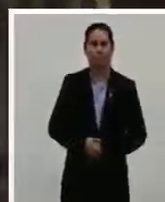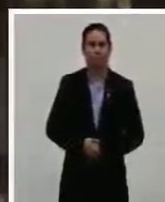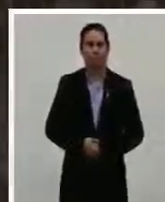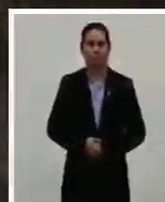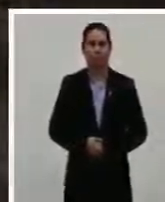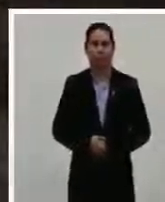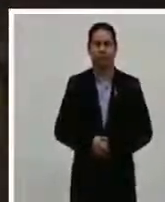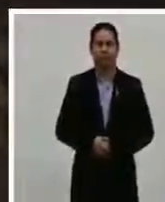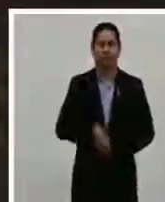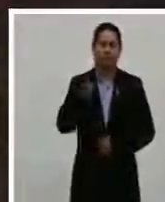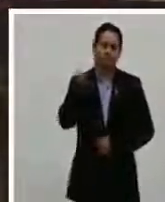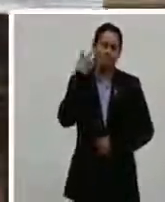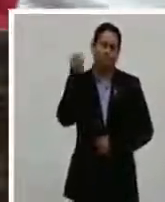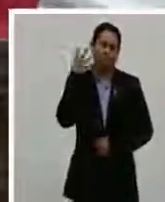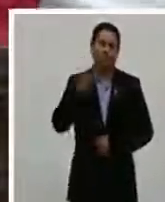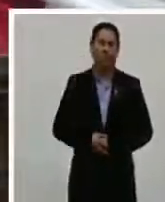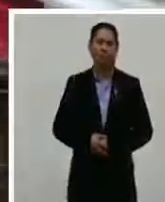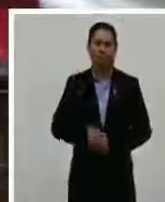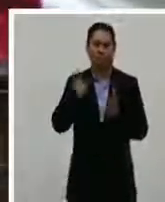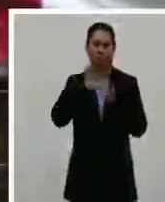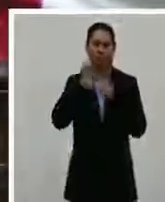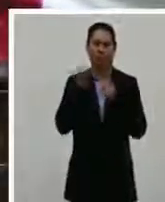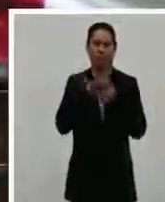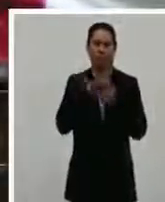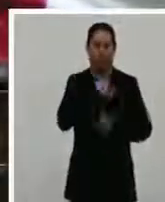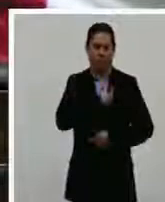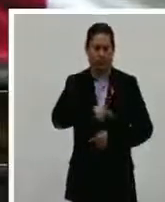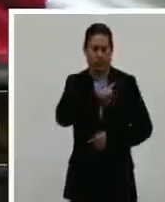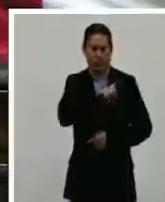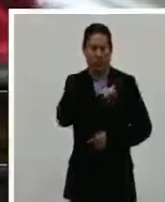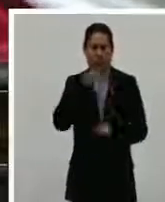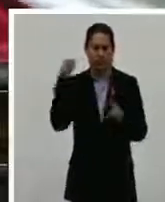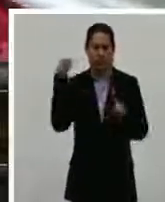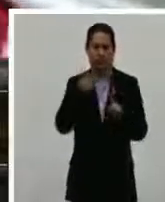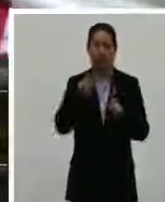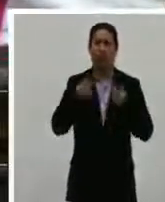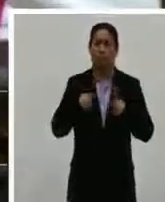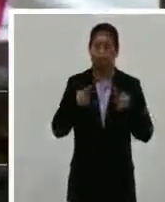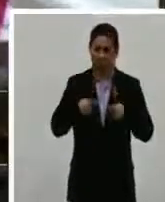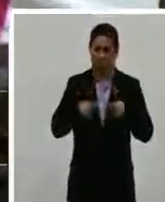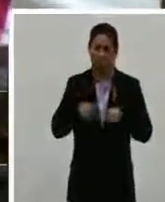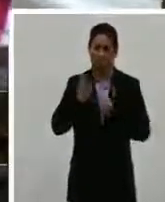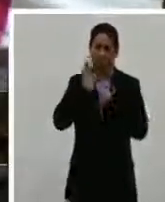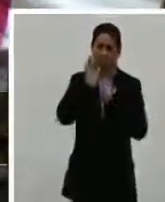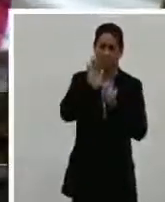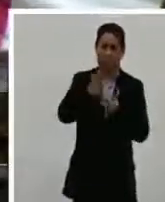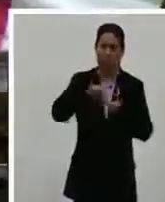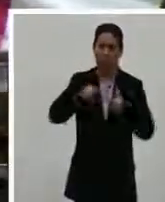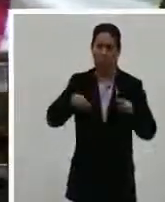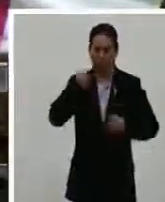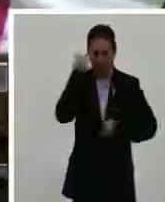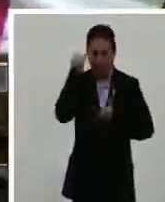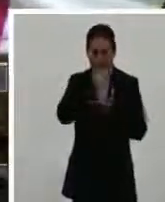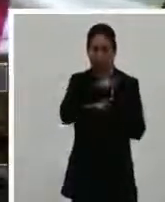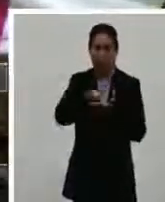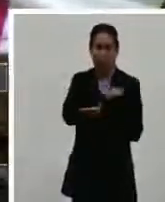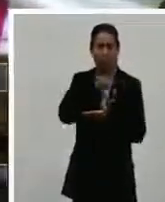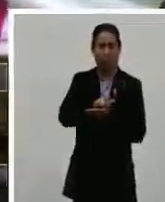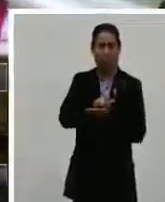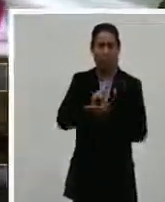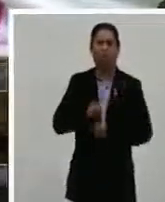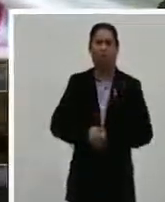honorable asamblea la comisión de salubridad de asistencia presenta dictamen relativo a la iniciativa de decreto